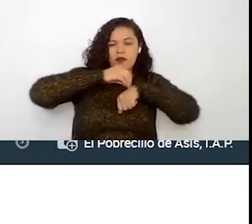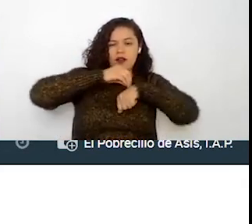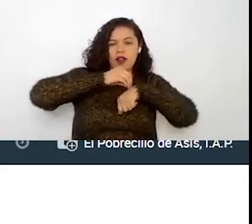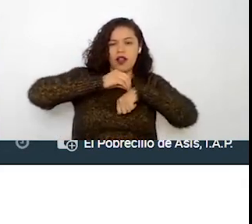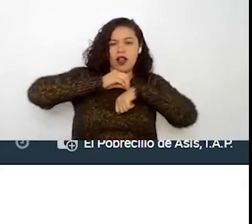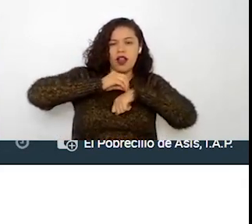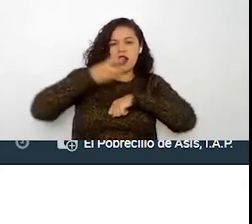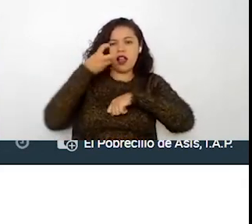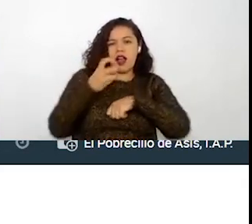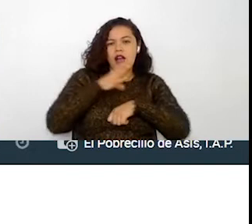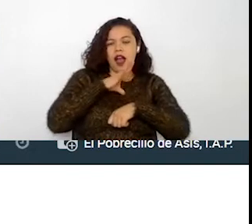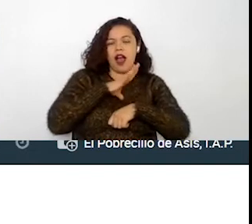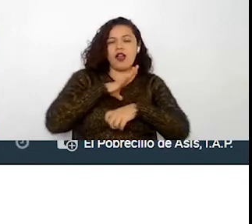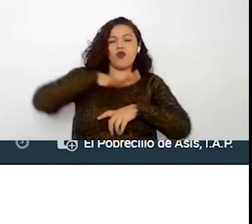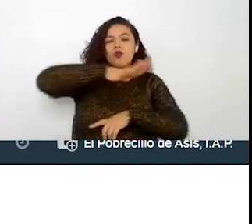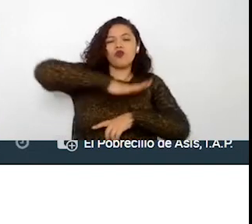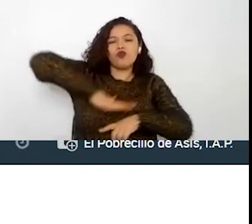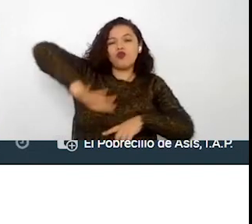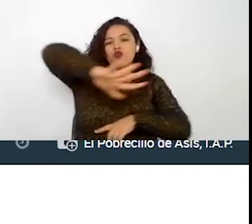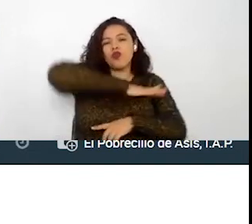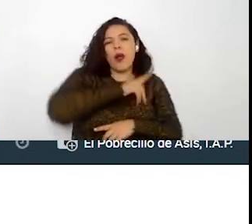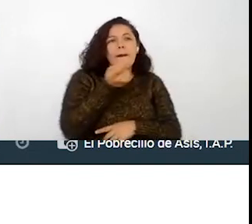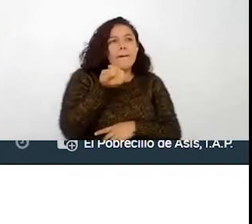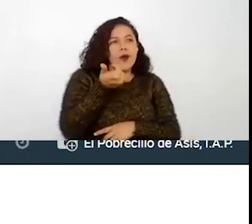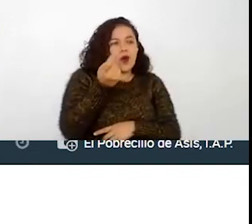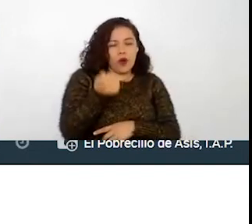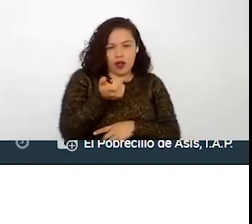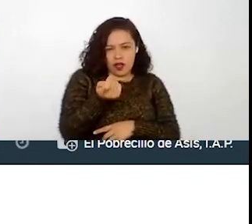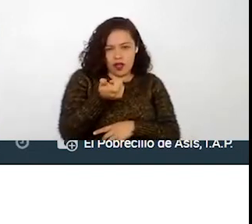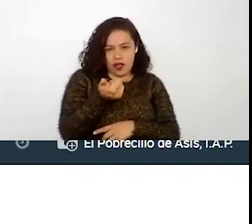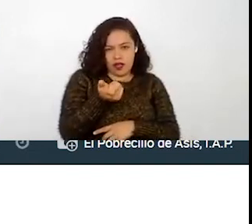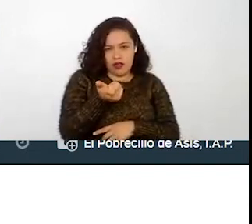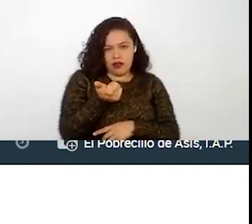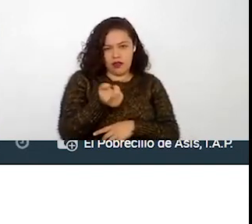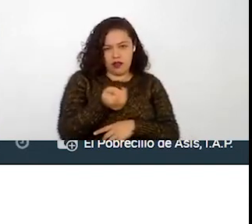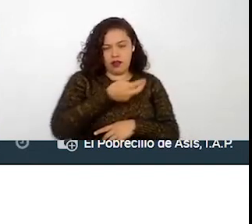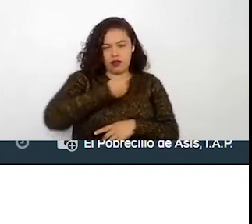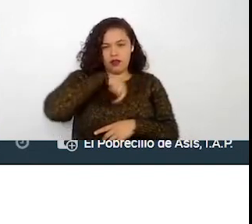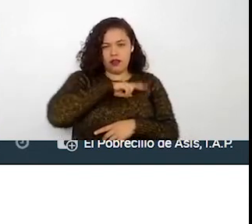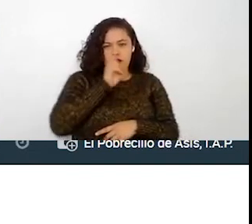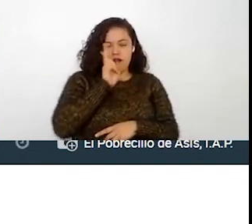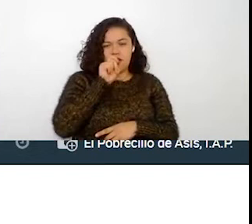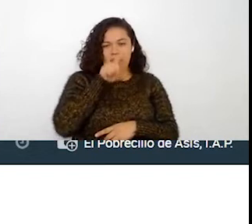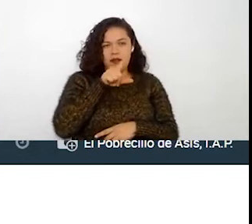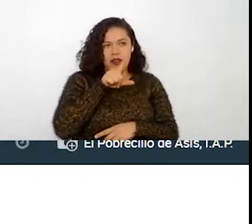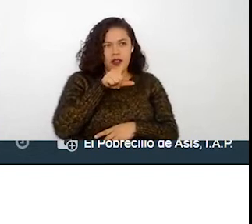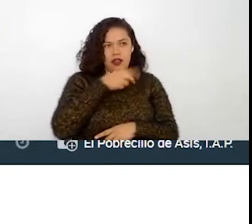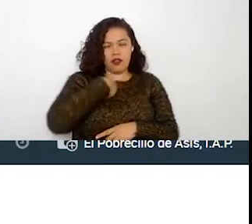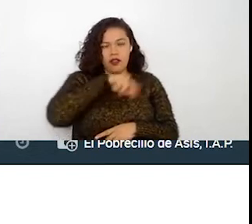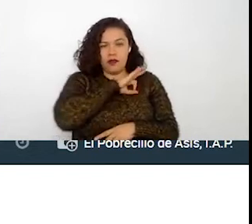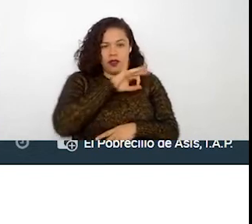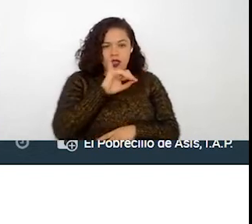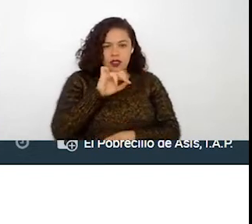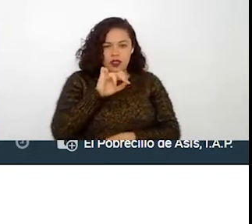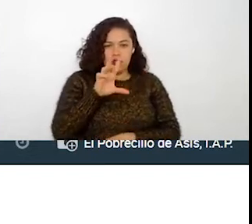son ya una población es poca porque estamos como también viendo Cuáles son nuestras nuestras posibilidades